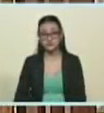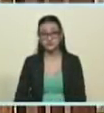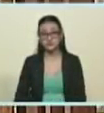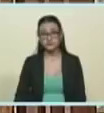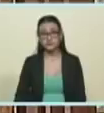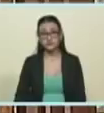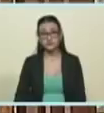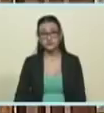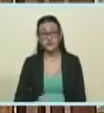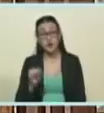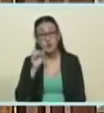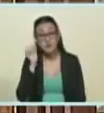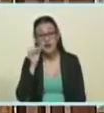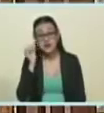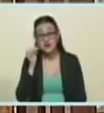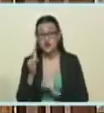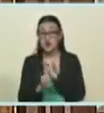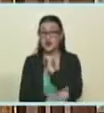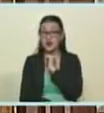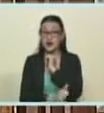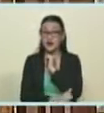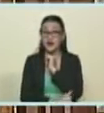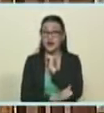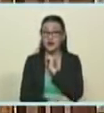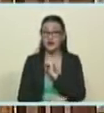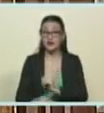A los amarillos y a los naranjas.